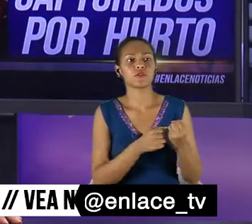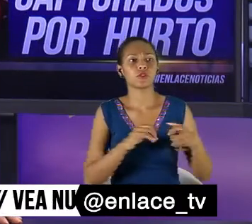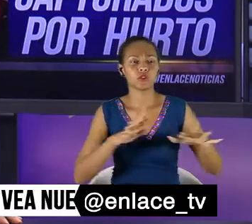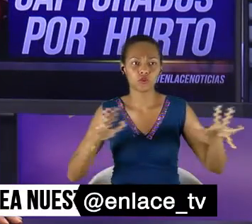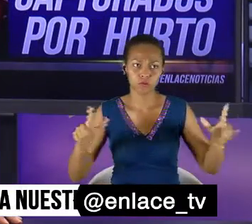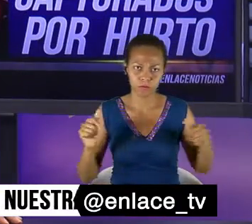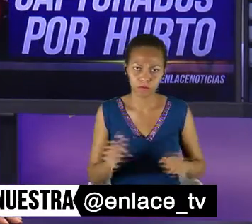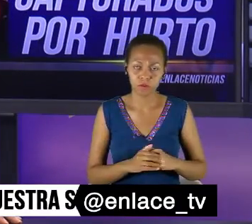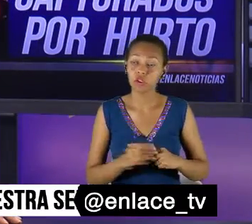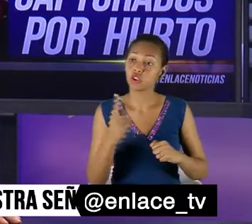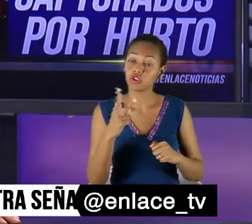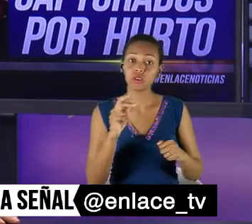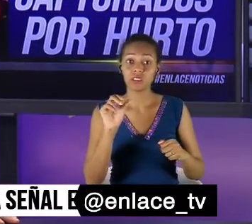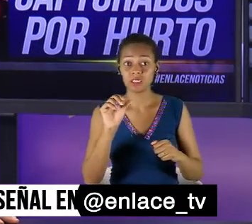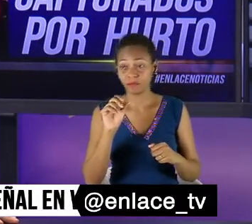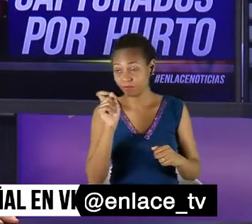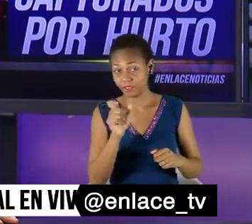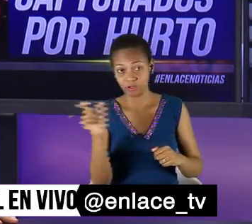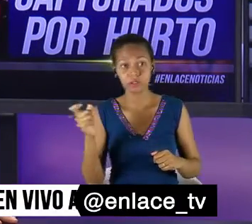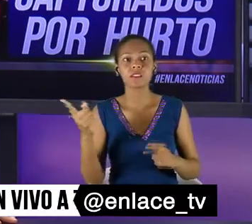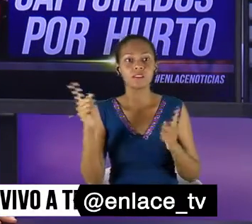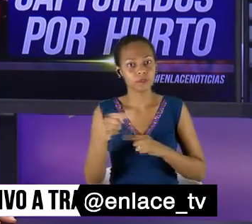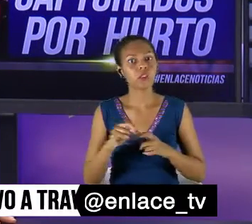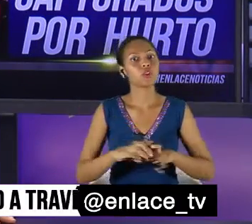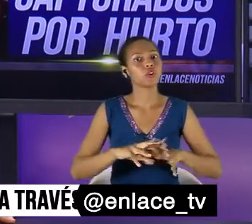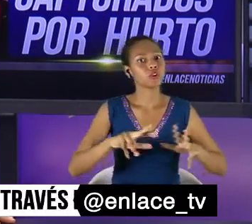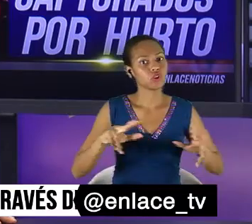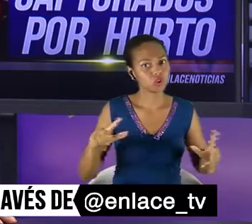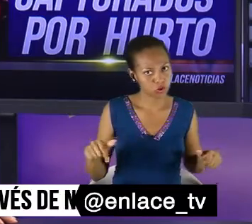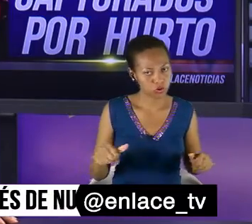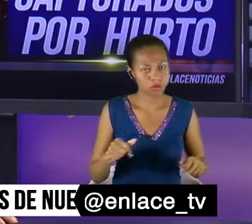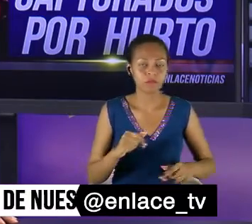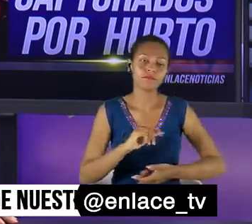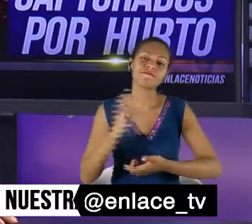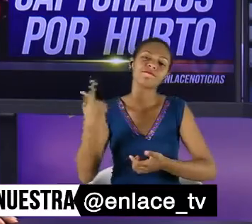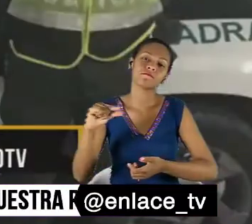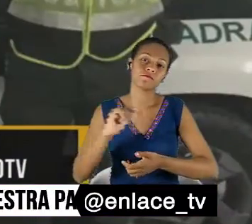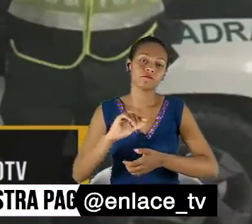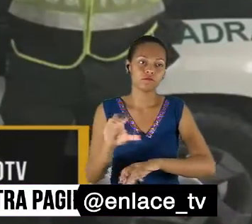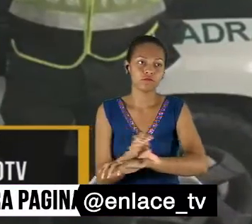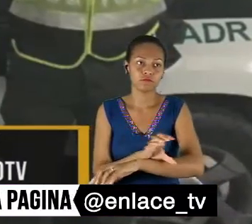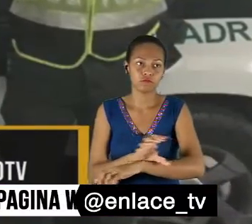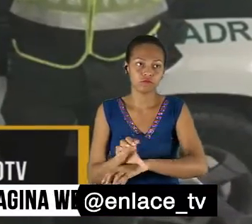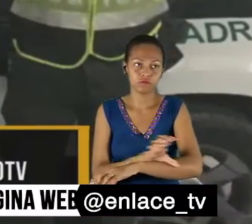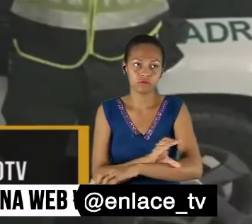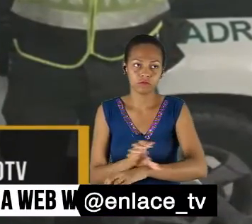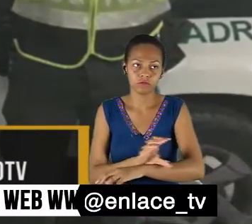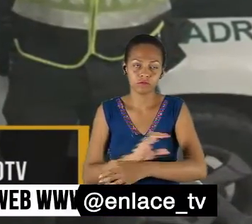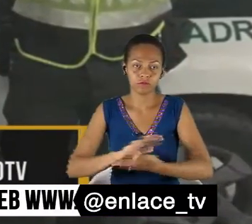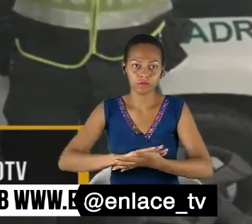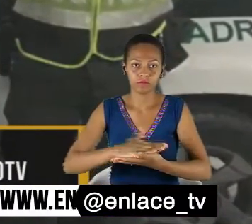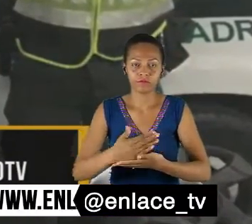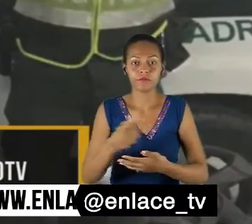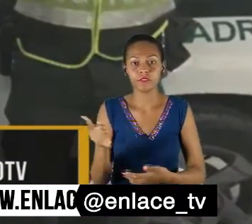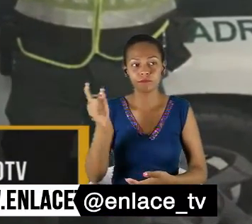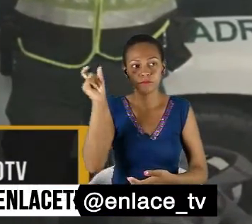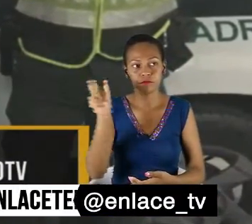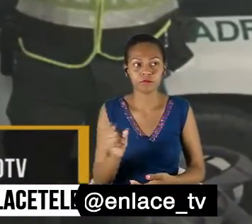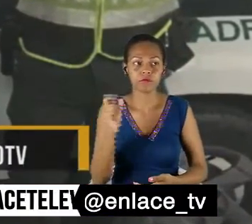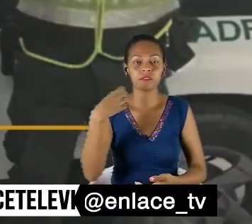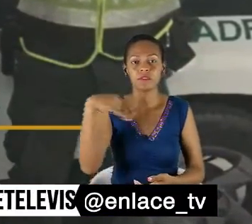participaron en este robo de computadores portátiles en el nororiente de la ciudad. Uno de los detenidos es un joven de 19 años, quien